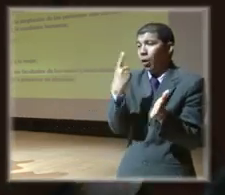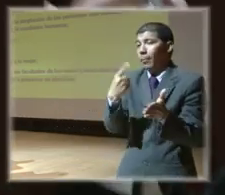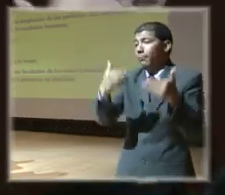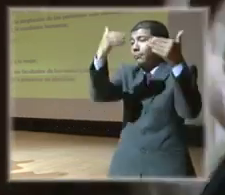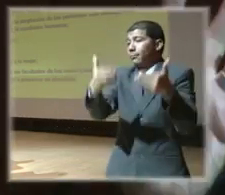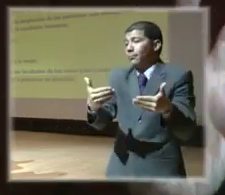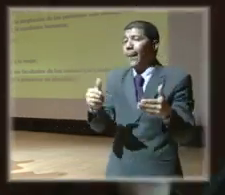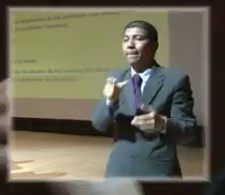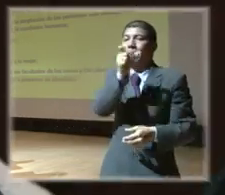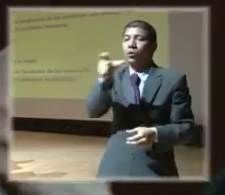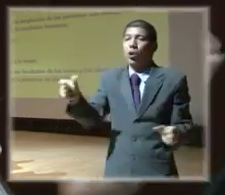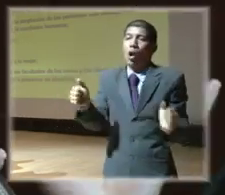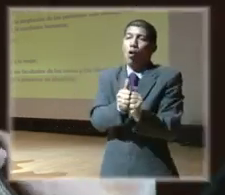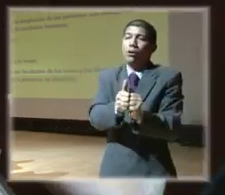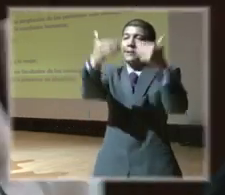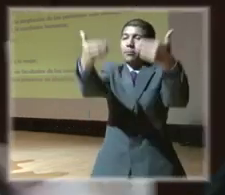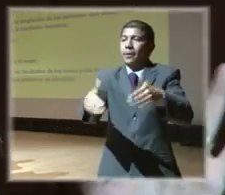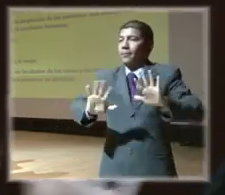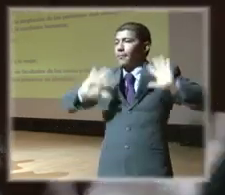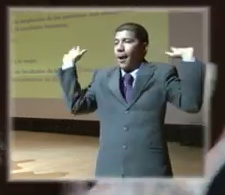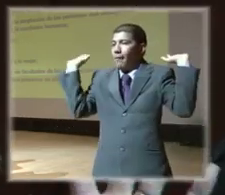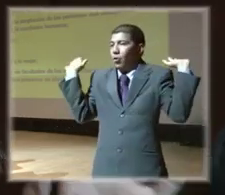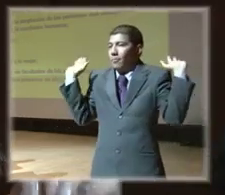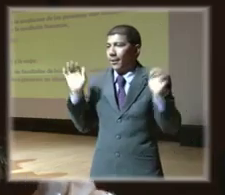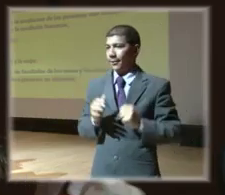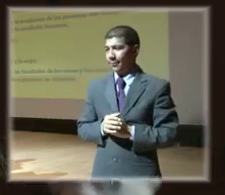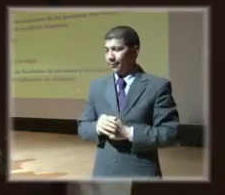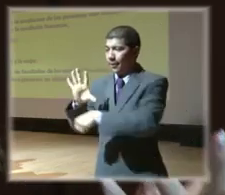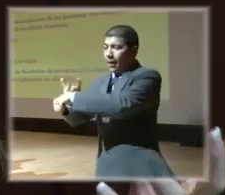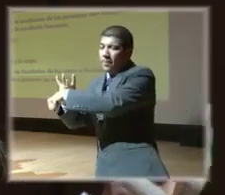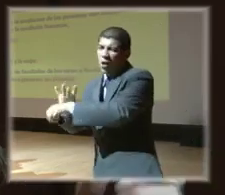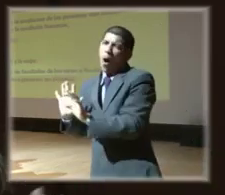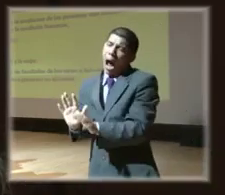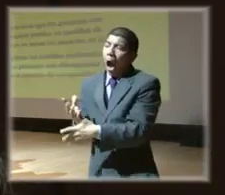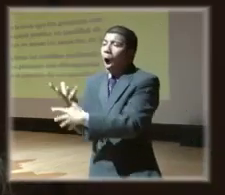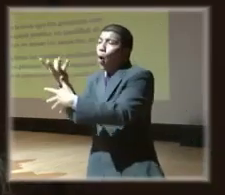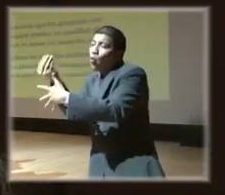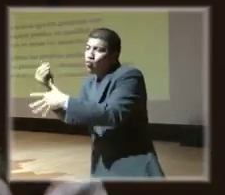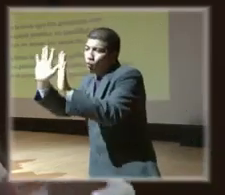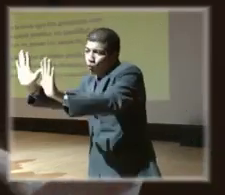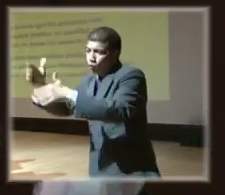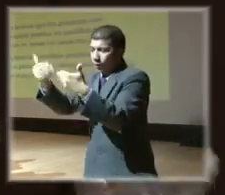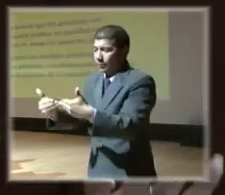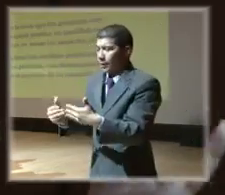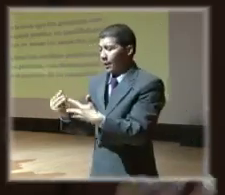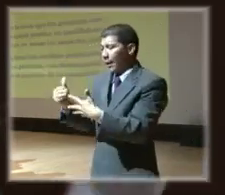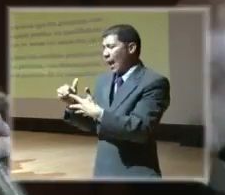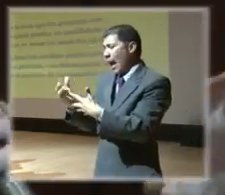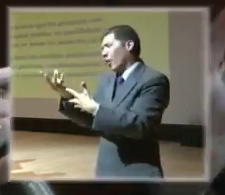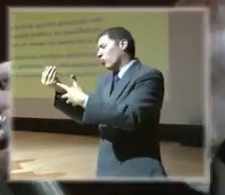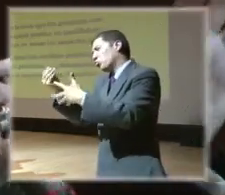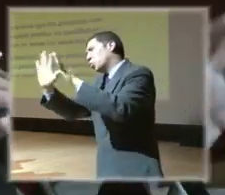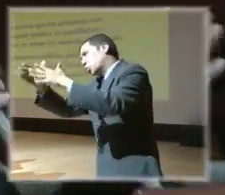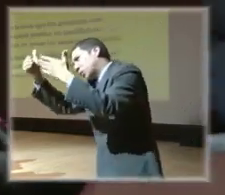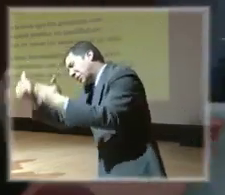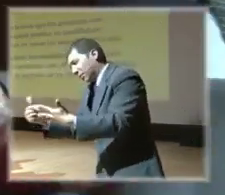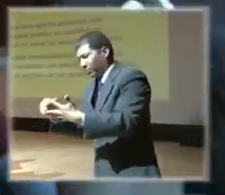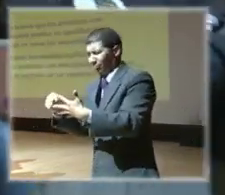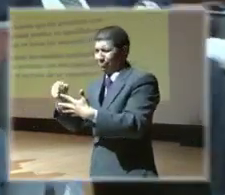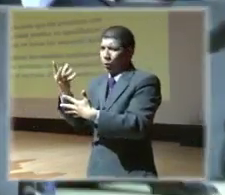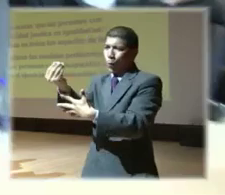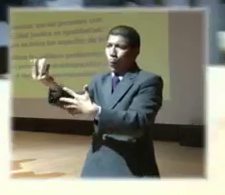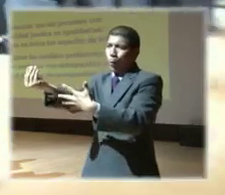otras cosas, y es importante, yo soy terapista ocupacional, vengo del área de la salud y sé la importancia que tiene. Pero no